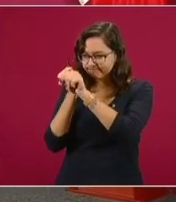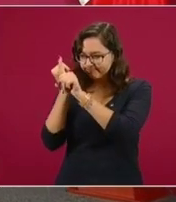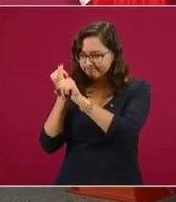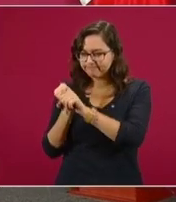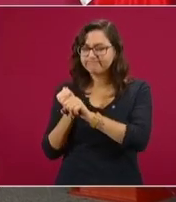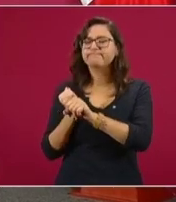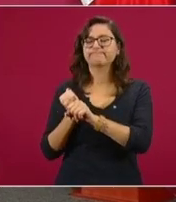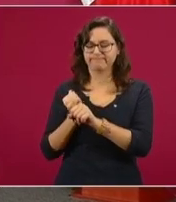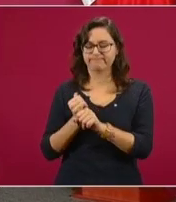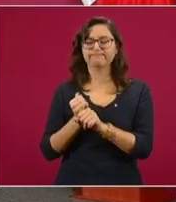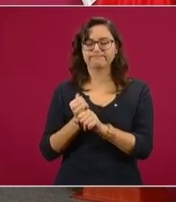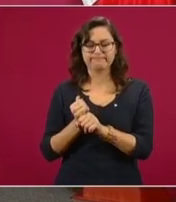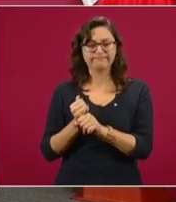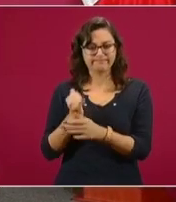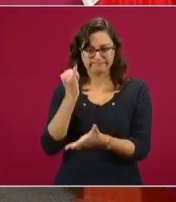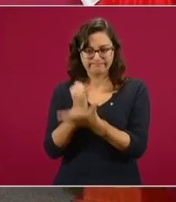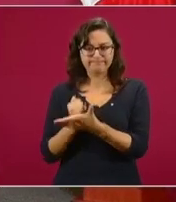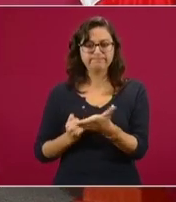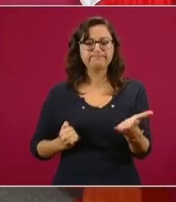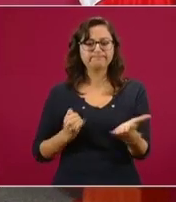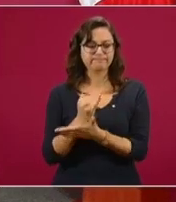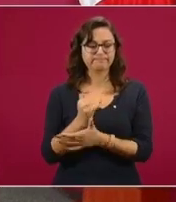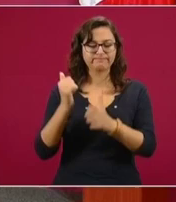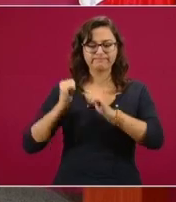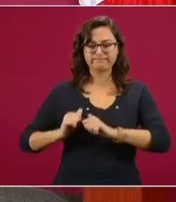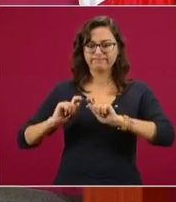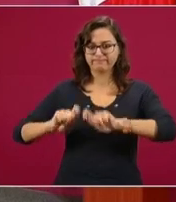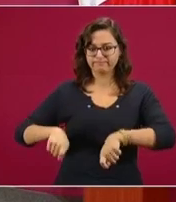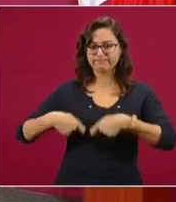tomar la decisión de nombrarlos